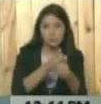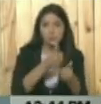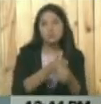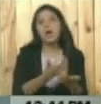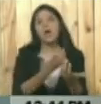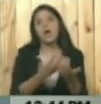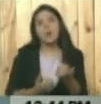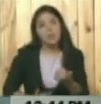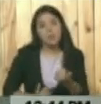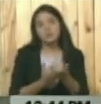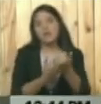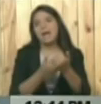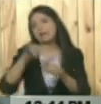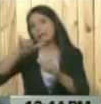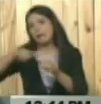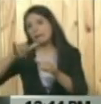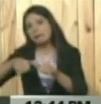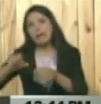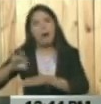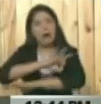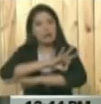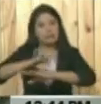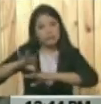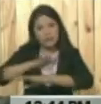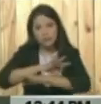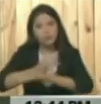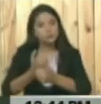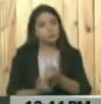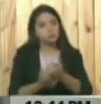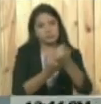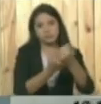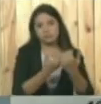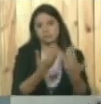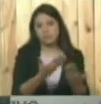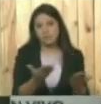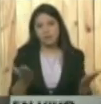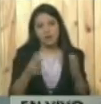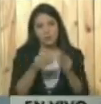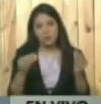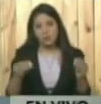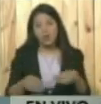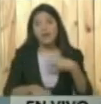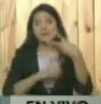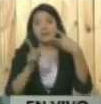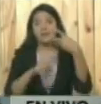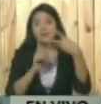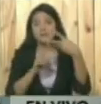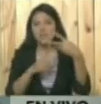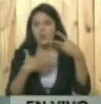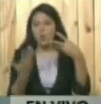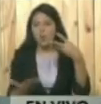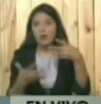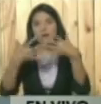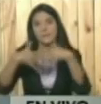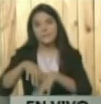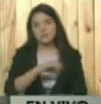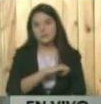apoyo técnico de ingenieros, arquitectos, etcétera, etcétera. Y el tercer ejecutor, el sector